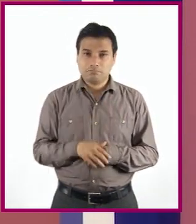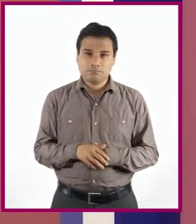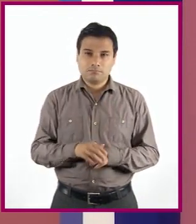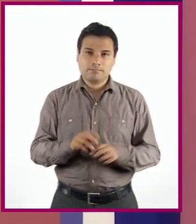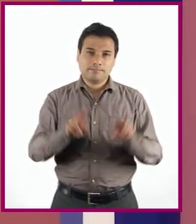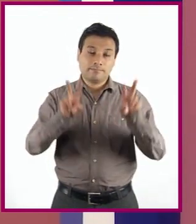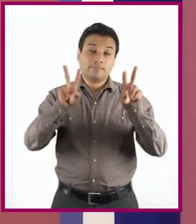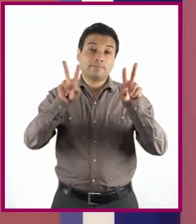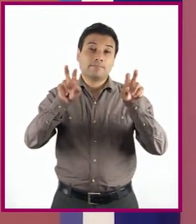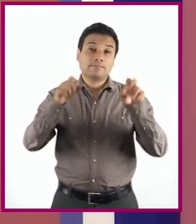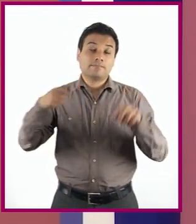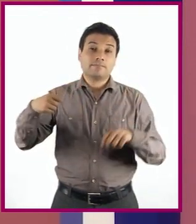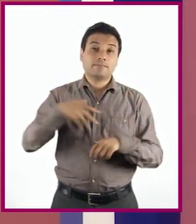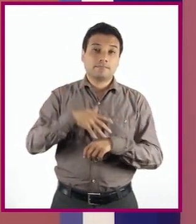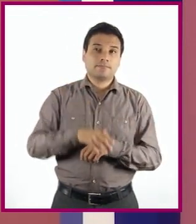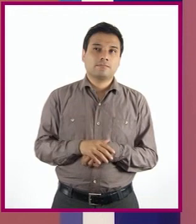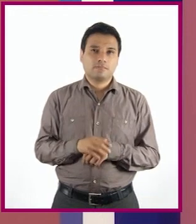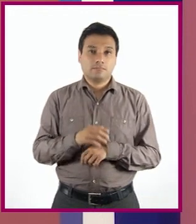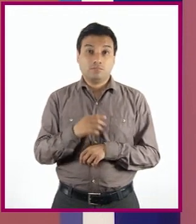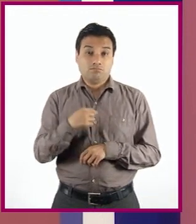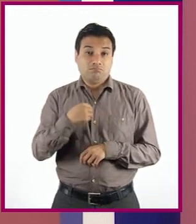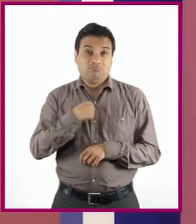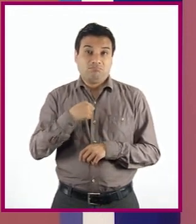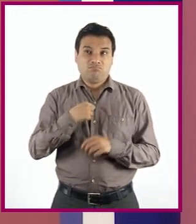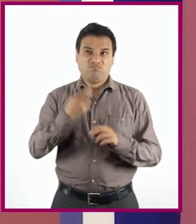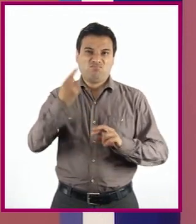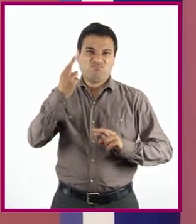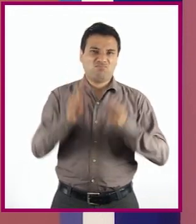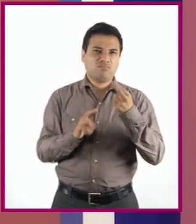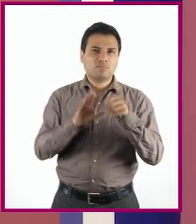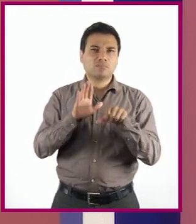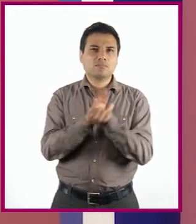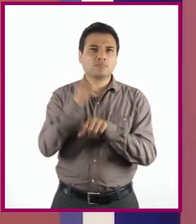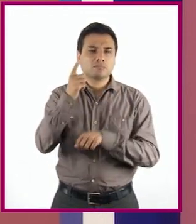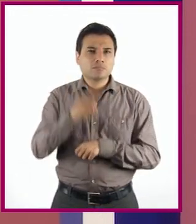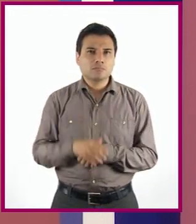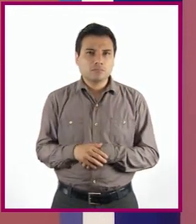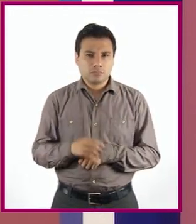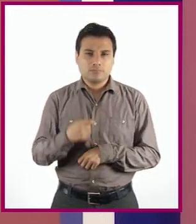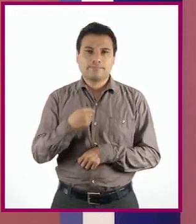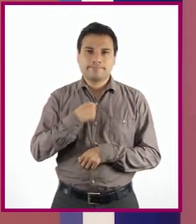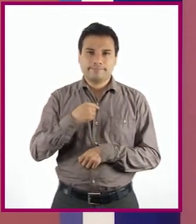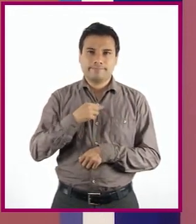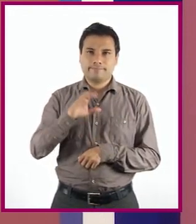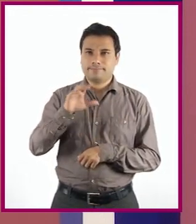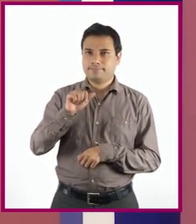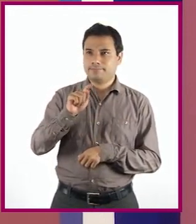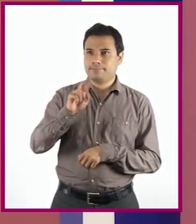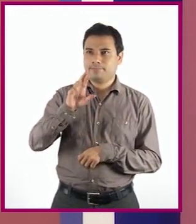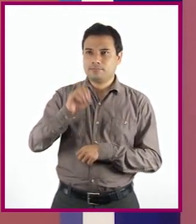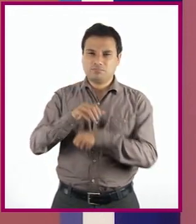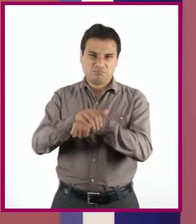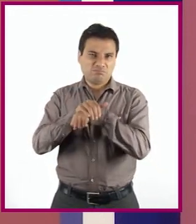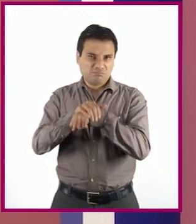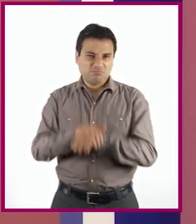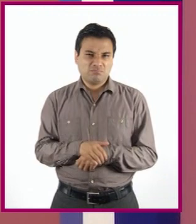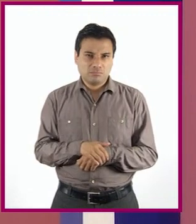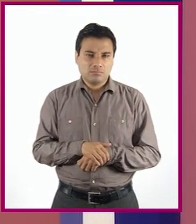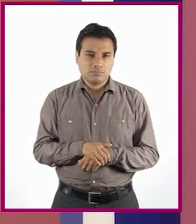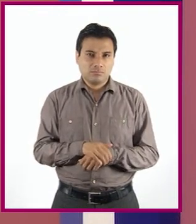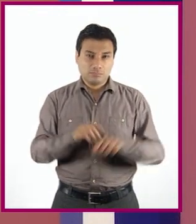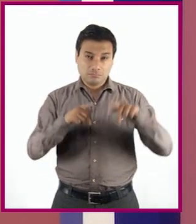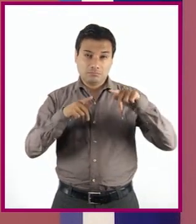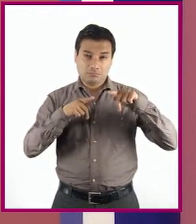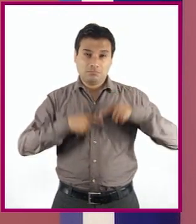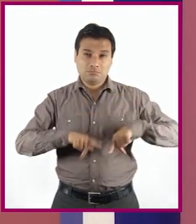de subversivo debido a mi relación de amistad con Fidel Castro, teniendo como consecuencia que me negaran